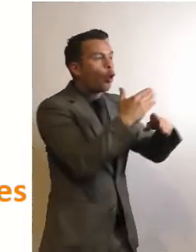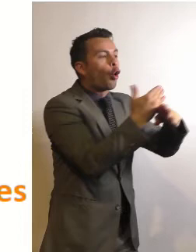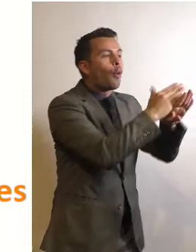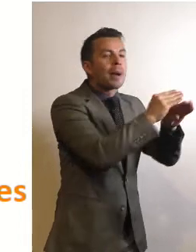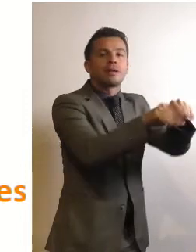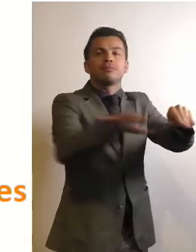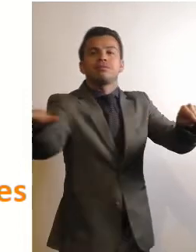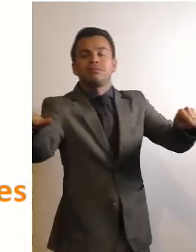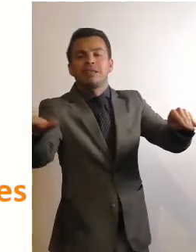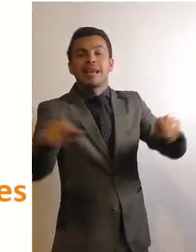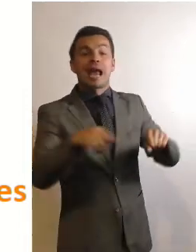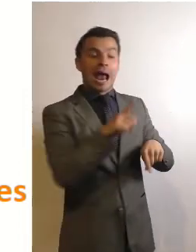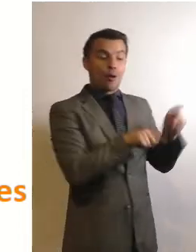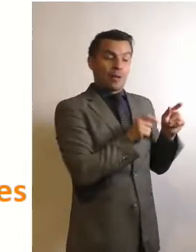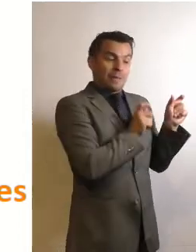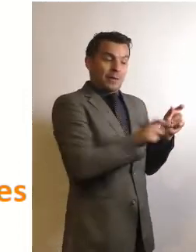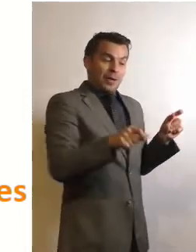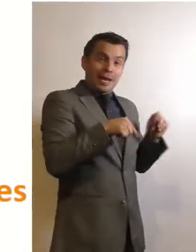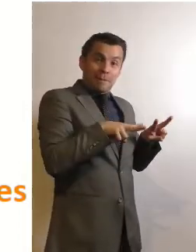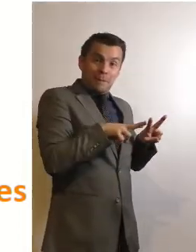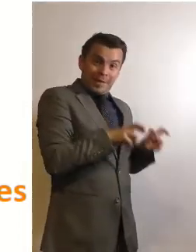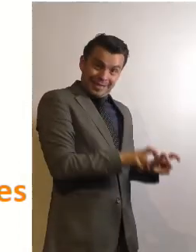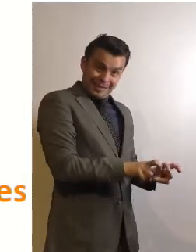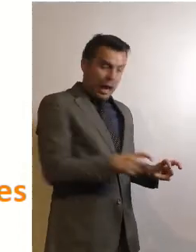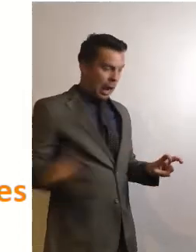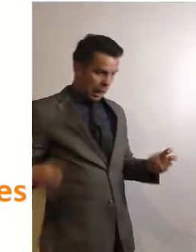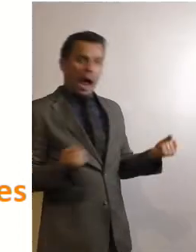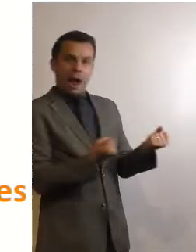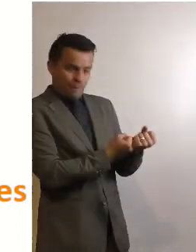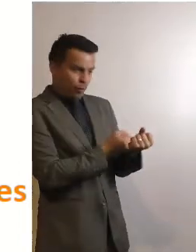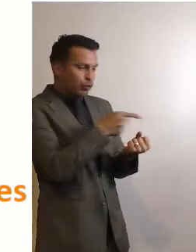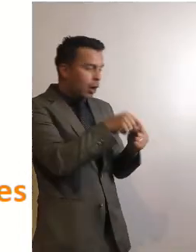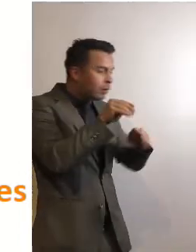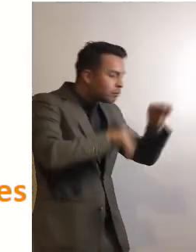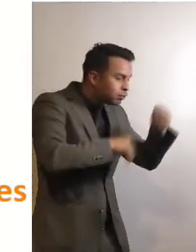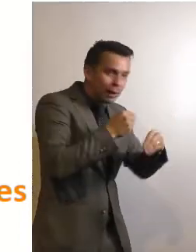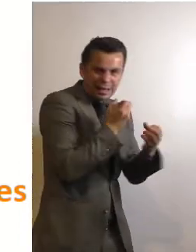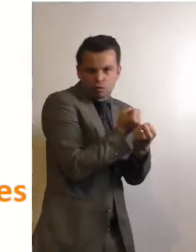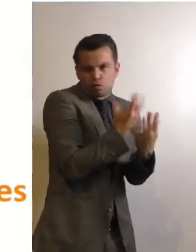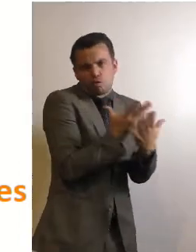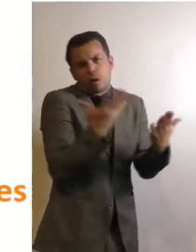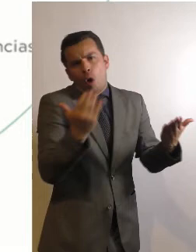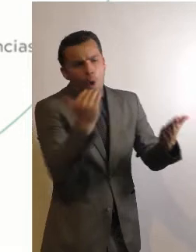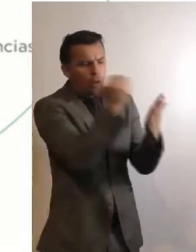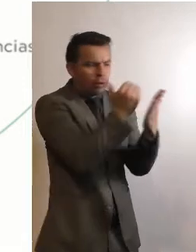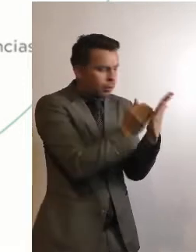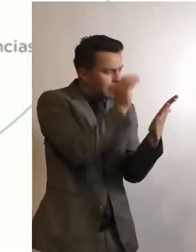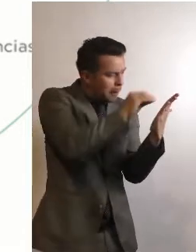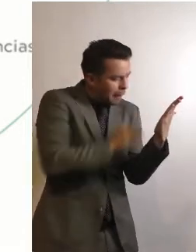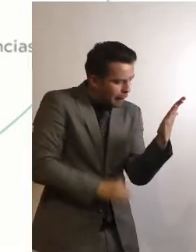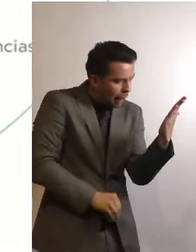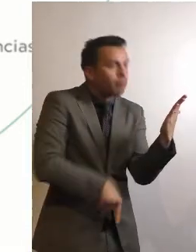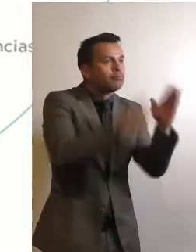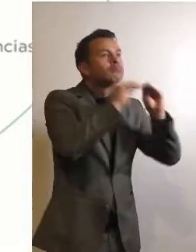investigadores para la estructuración y participación en dichas propuestas.